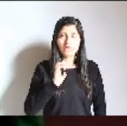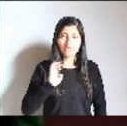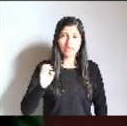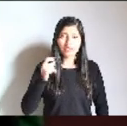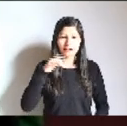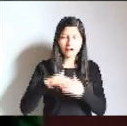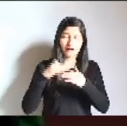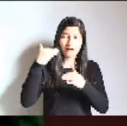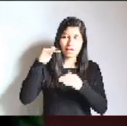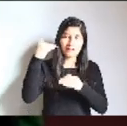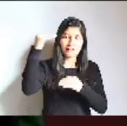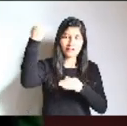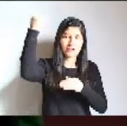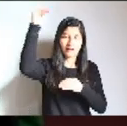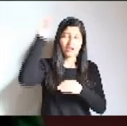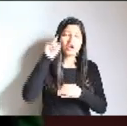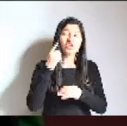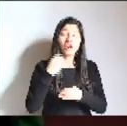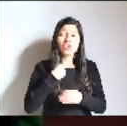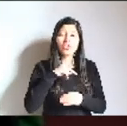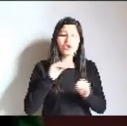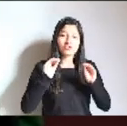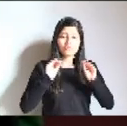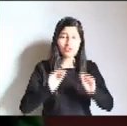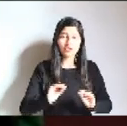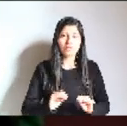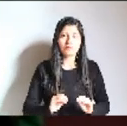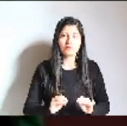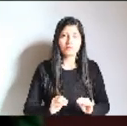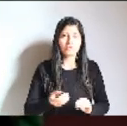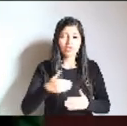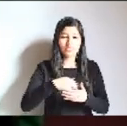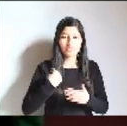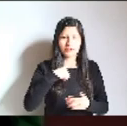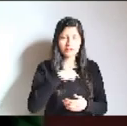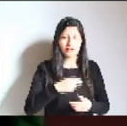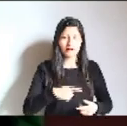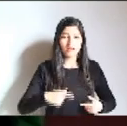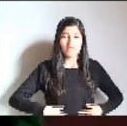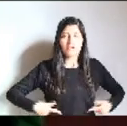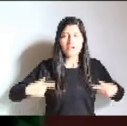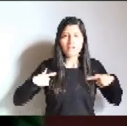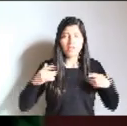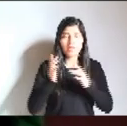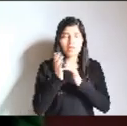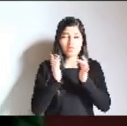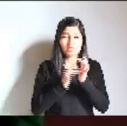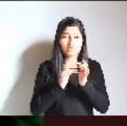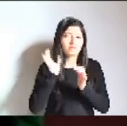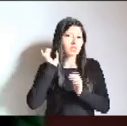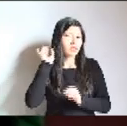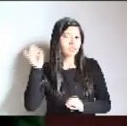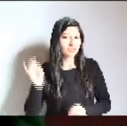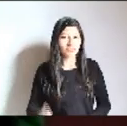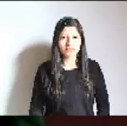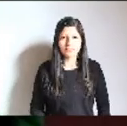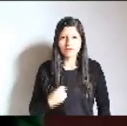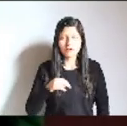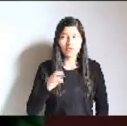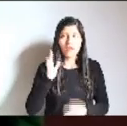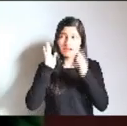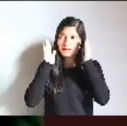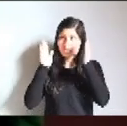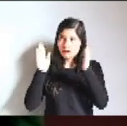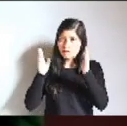crecerá solo si ponemos en el centro de nuestra vida a Jesús, si lo escuchamos, si